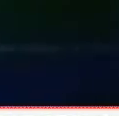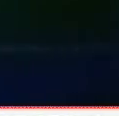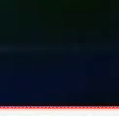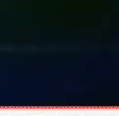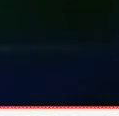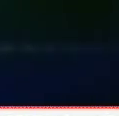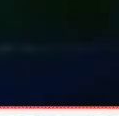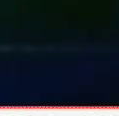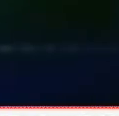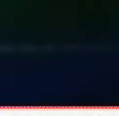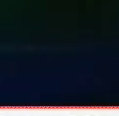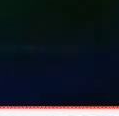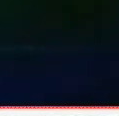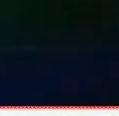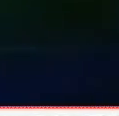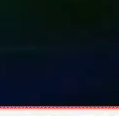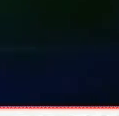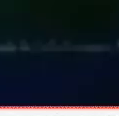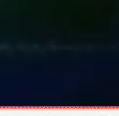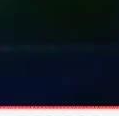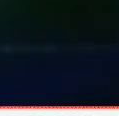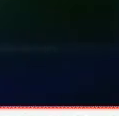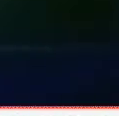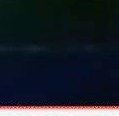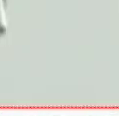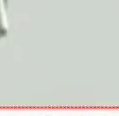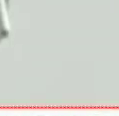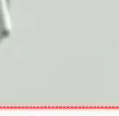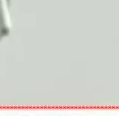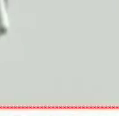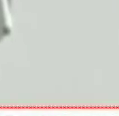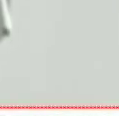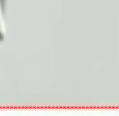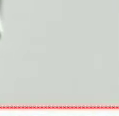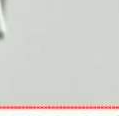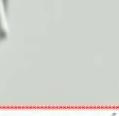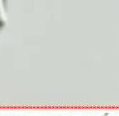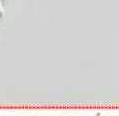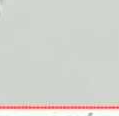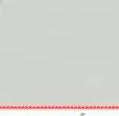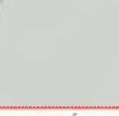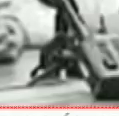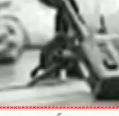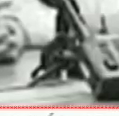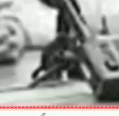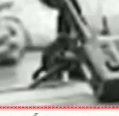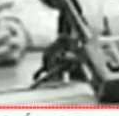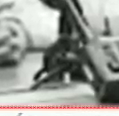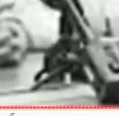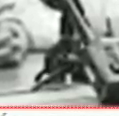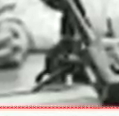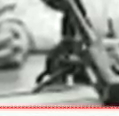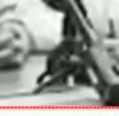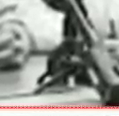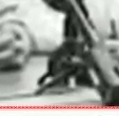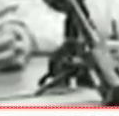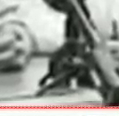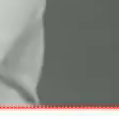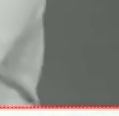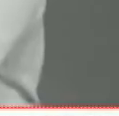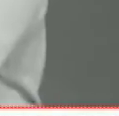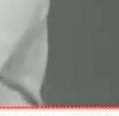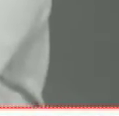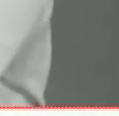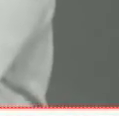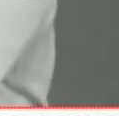rebajado muchísimos kilos. El enviado de Juan Guaidó a Estados Unidos afirma no poder ayudar a